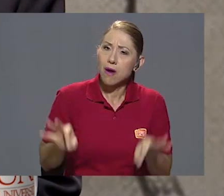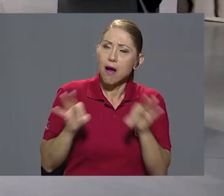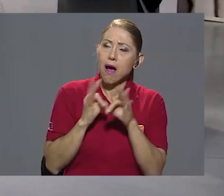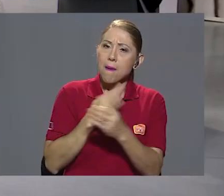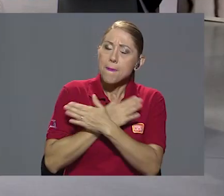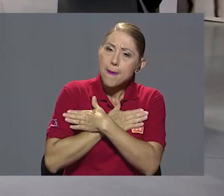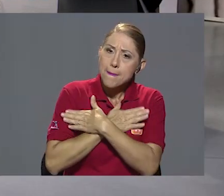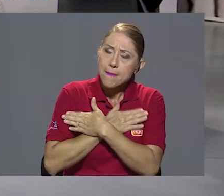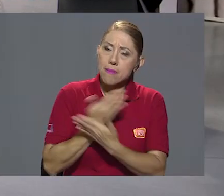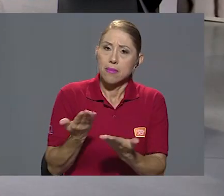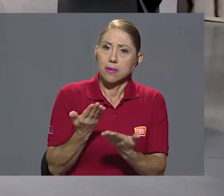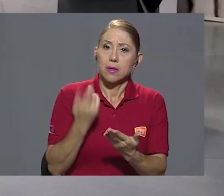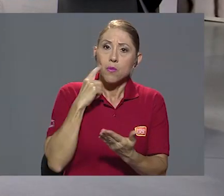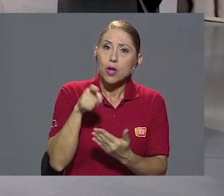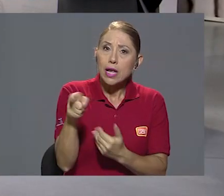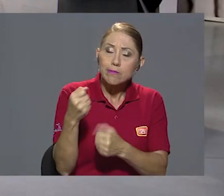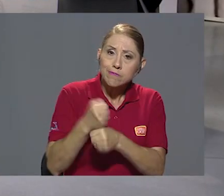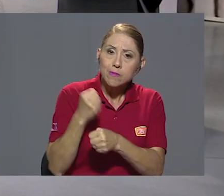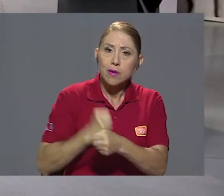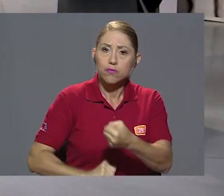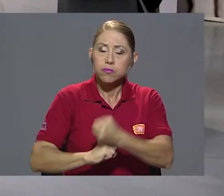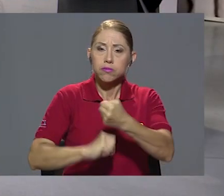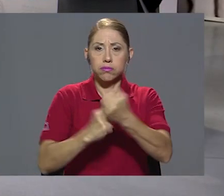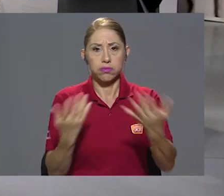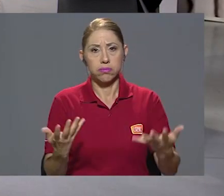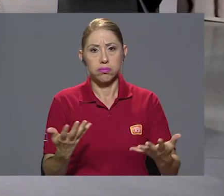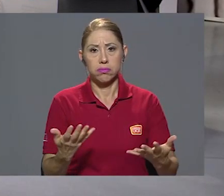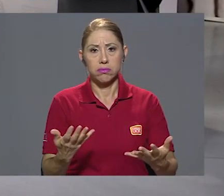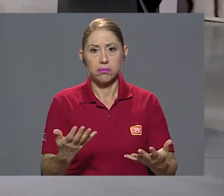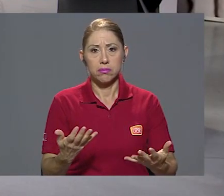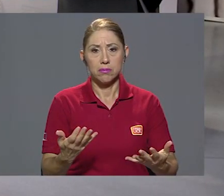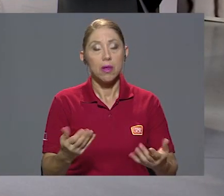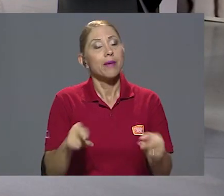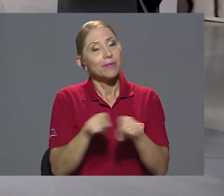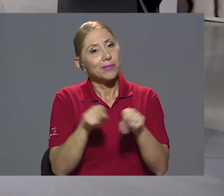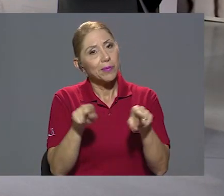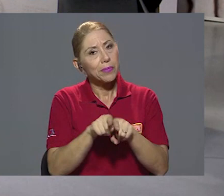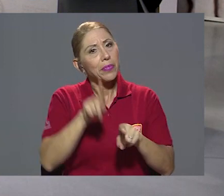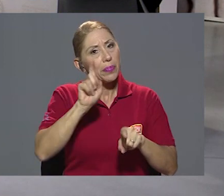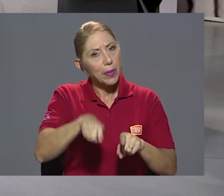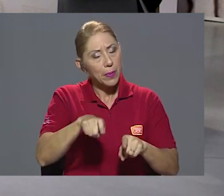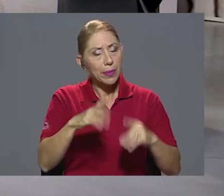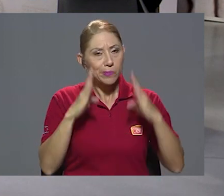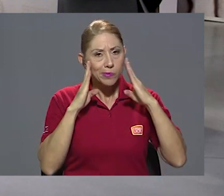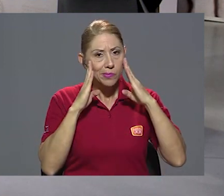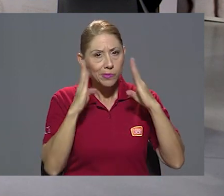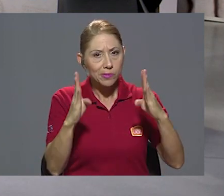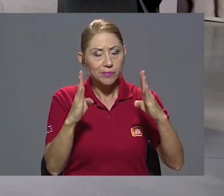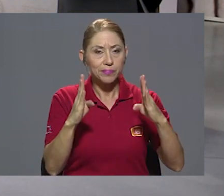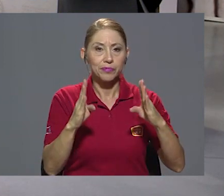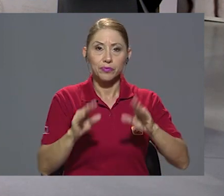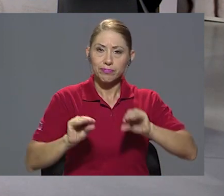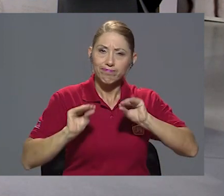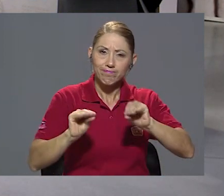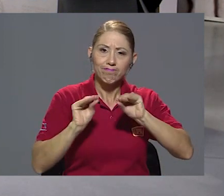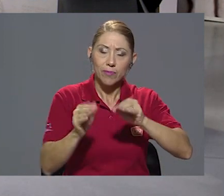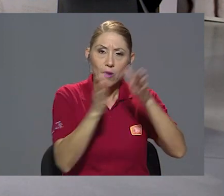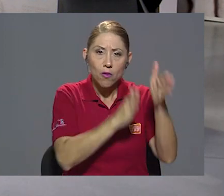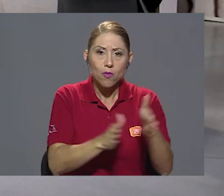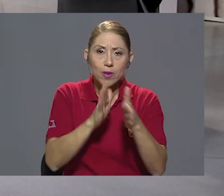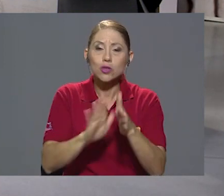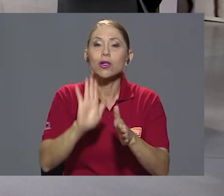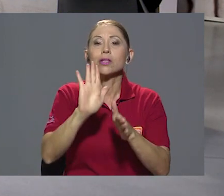valora, desde el punto de vista de los aportes que le da a la organización, sin descuidar, por supuesto, la formación en el